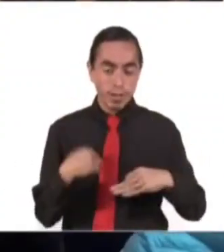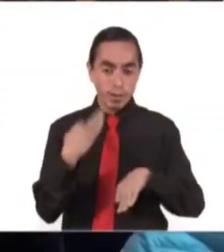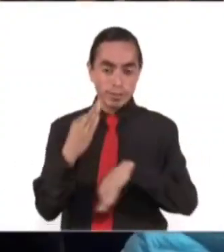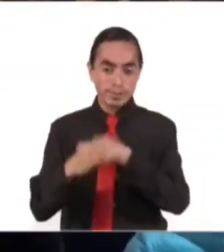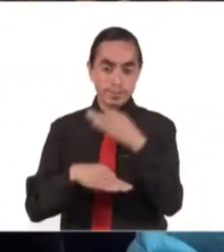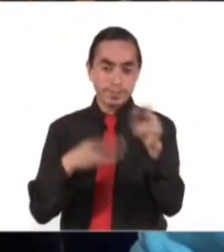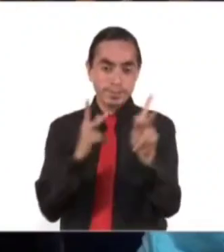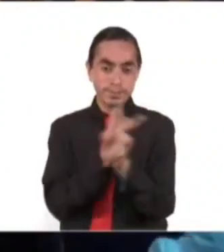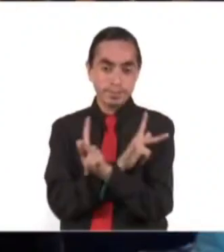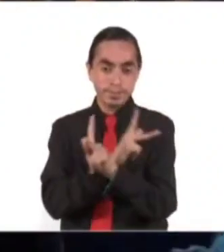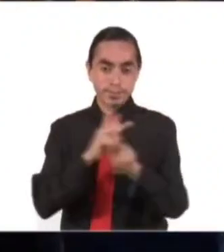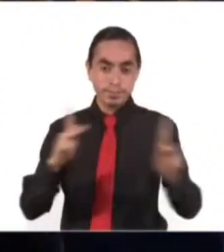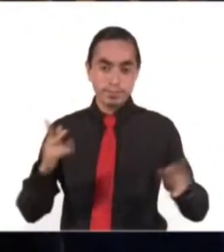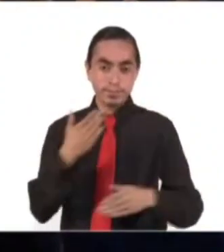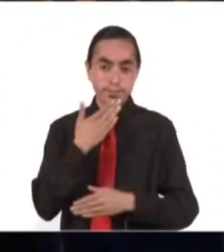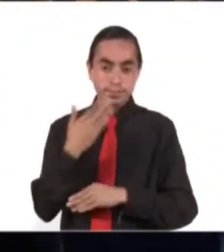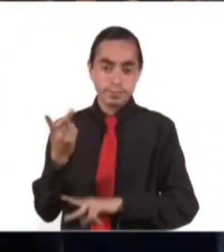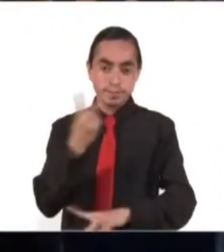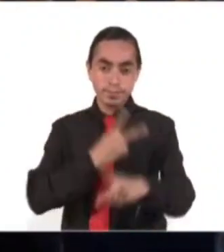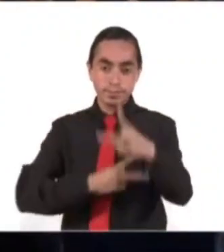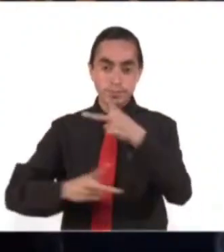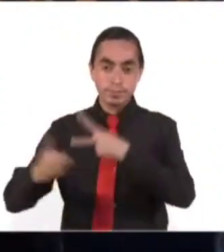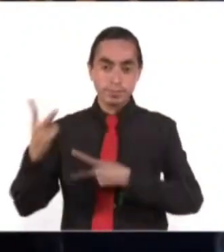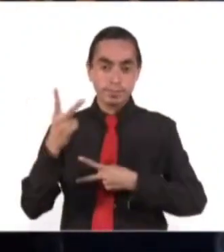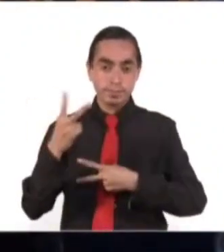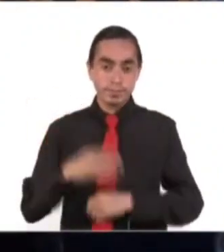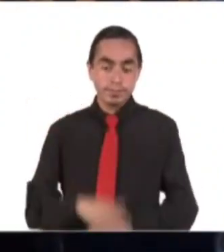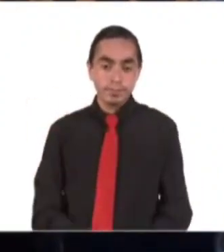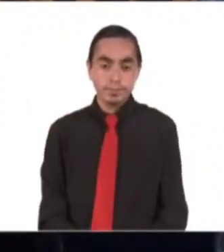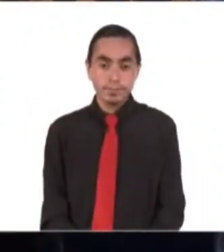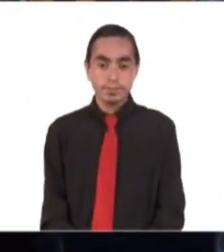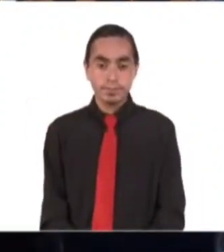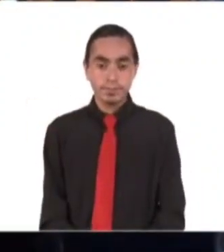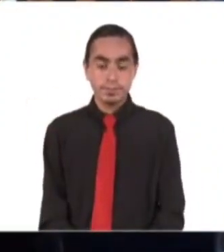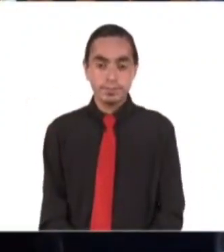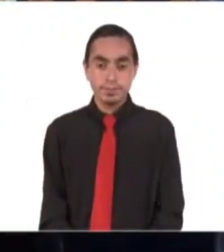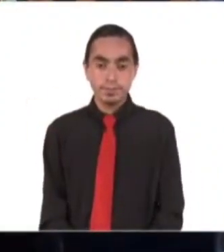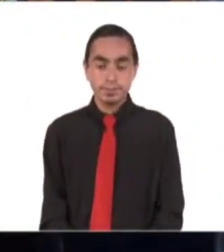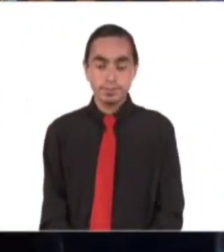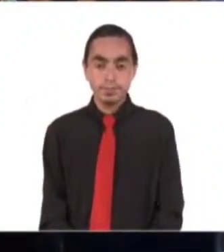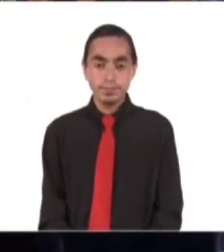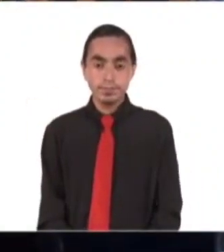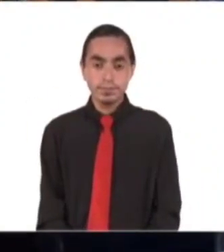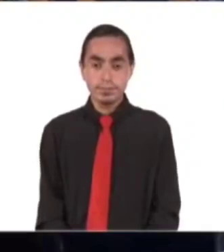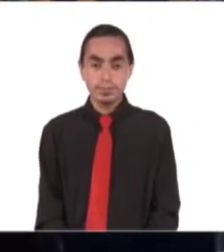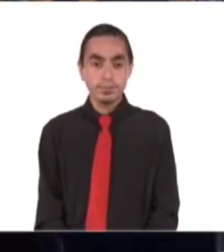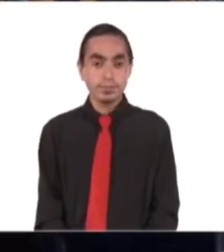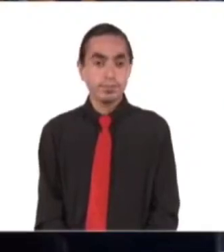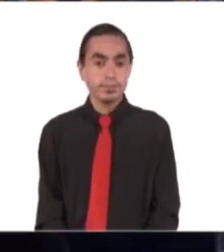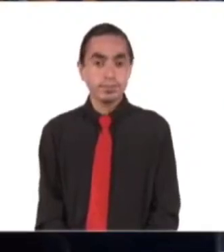caballeros, sean todas y todos bienvenidos.